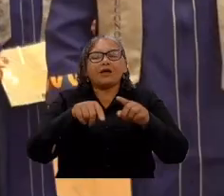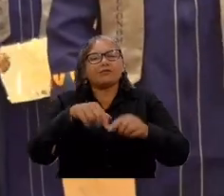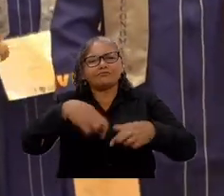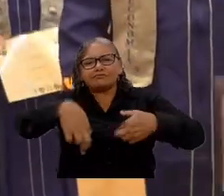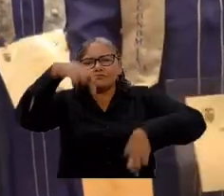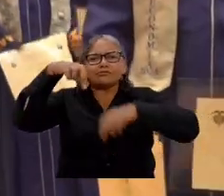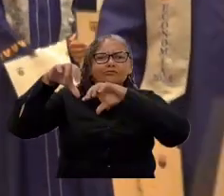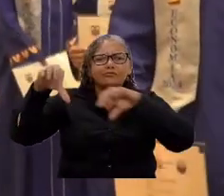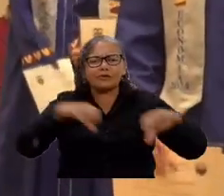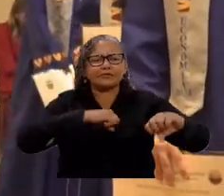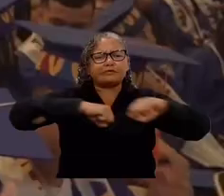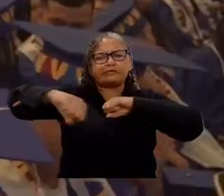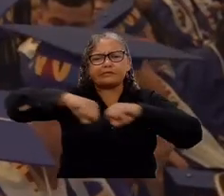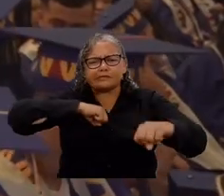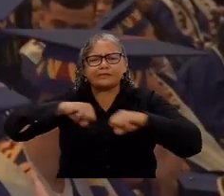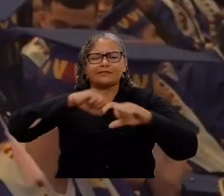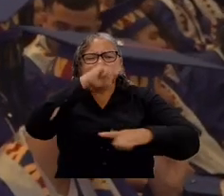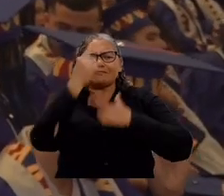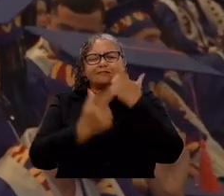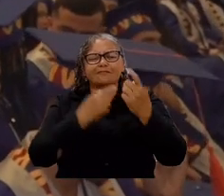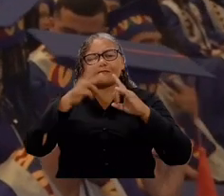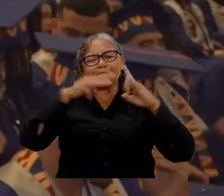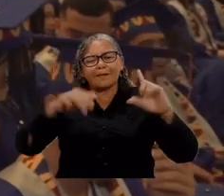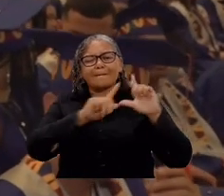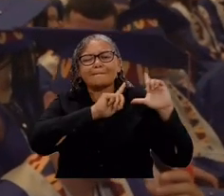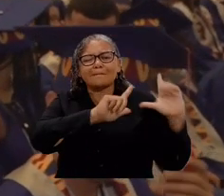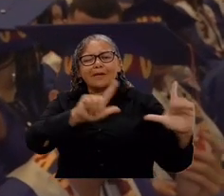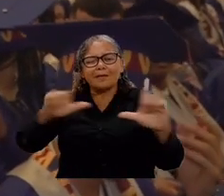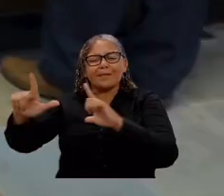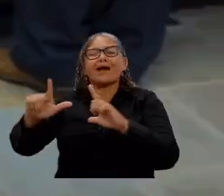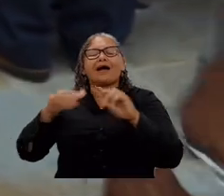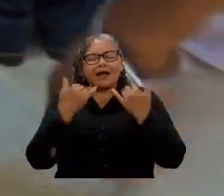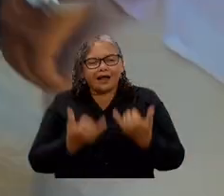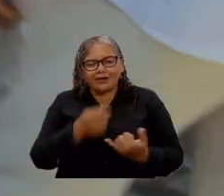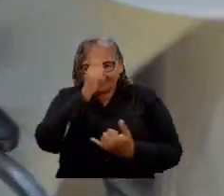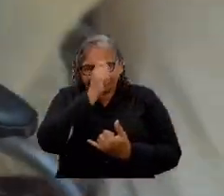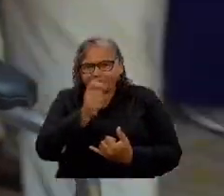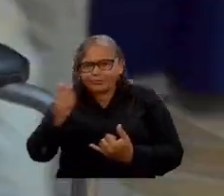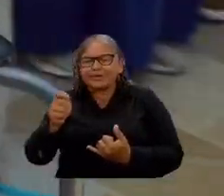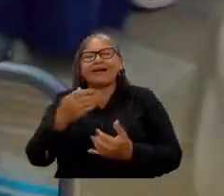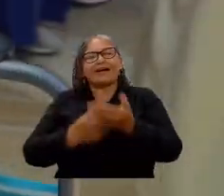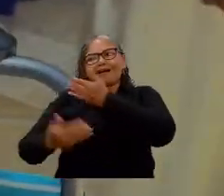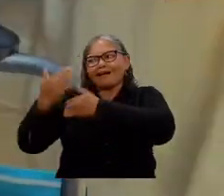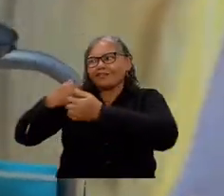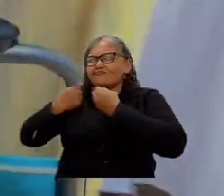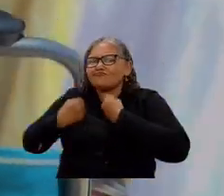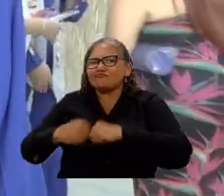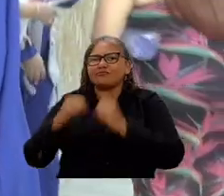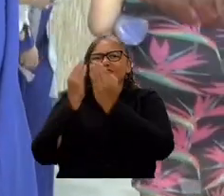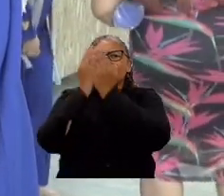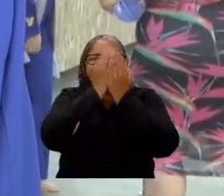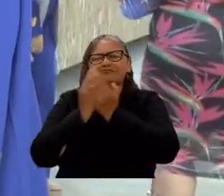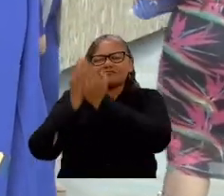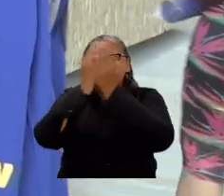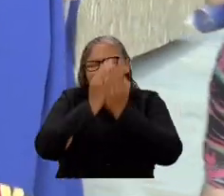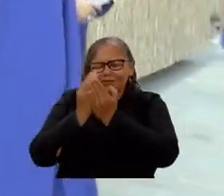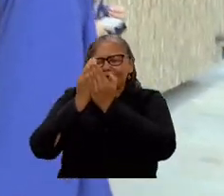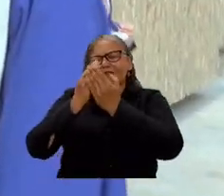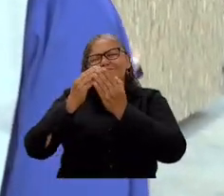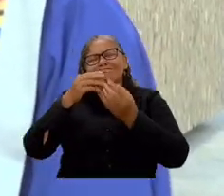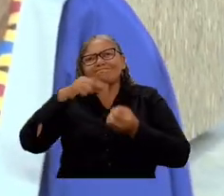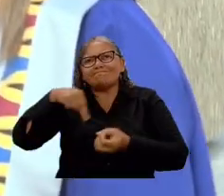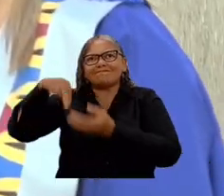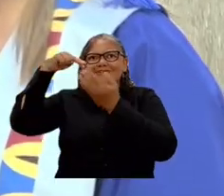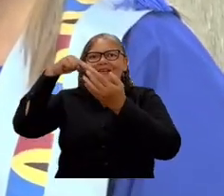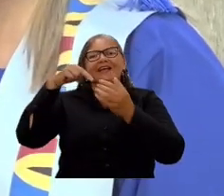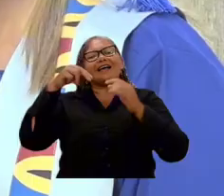Reconocimientos especiales por buen desempeño y el orgullo de ser egresados Unimagdalena son el resultado del esfuerzo y el sacrificio durante su proceso